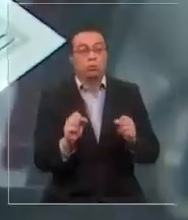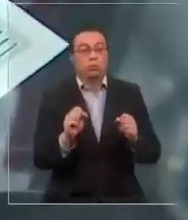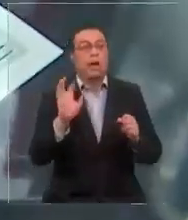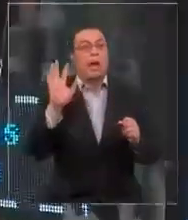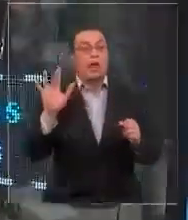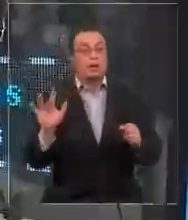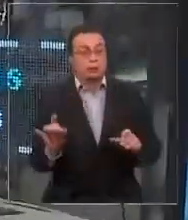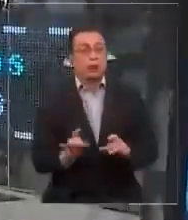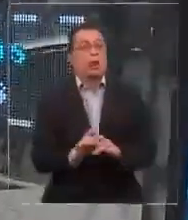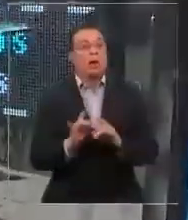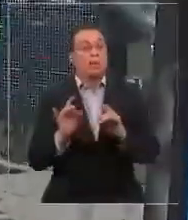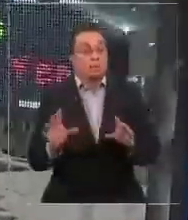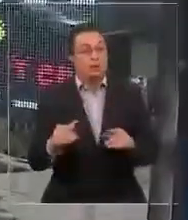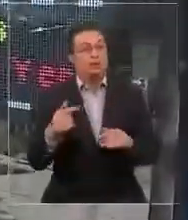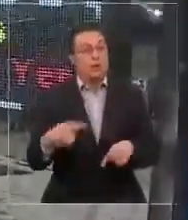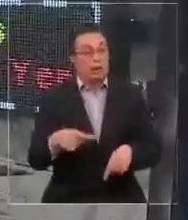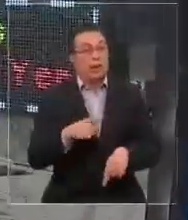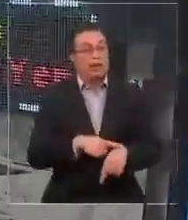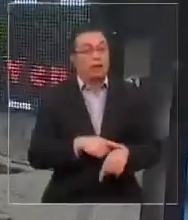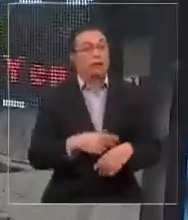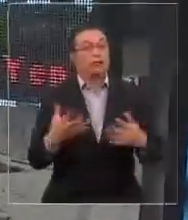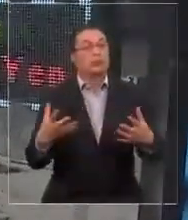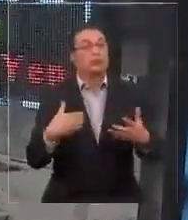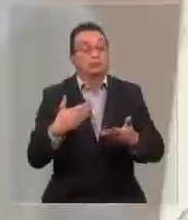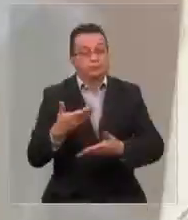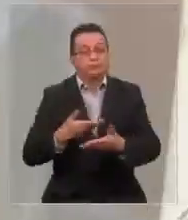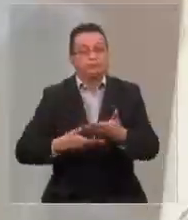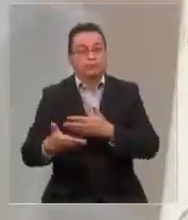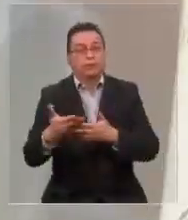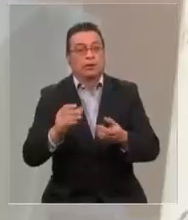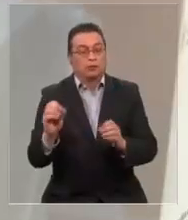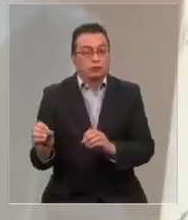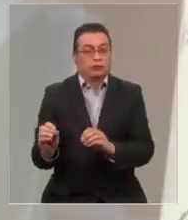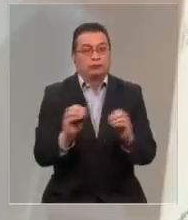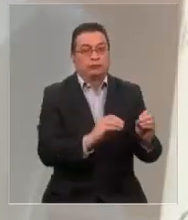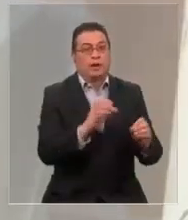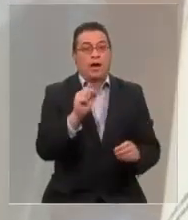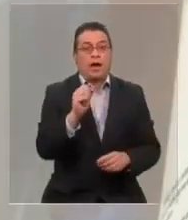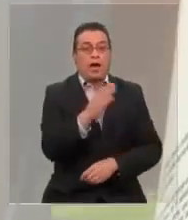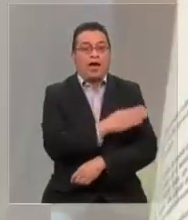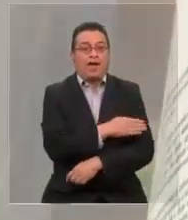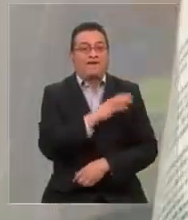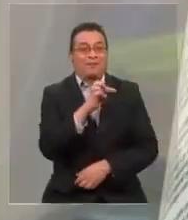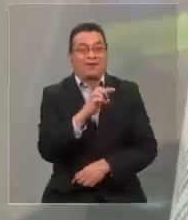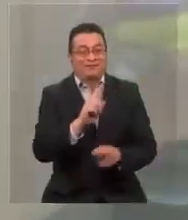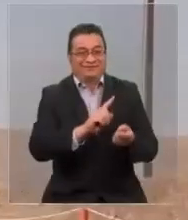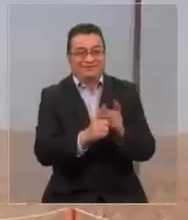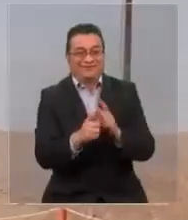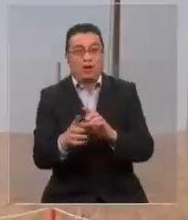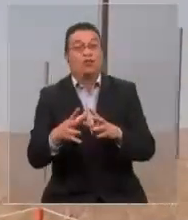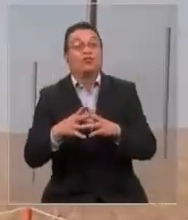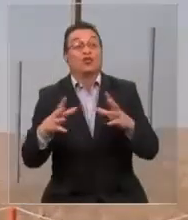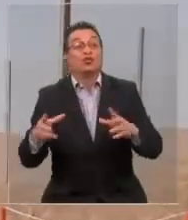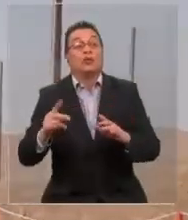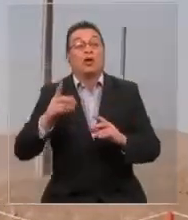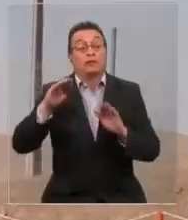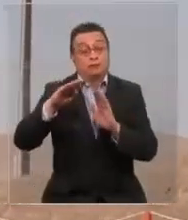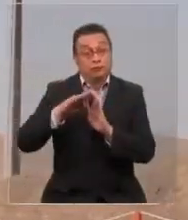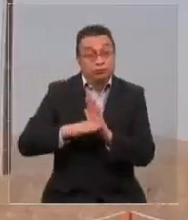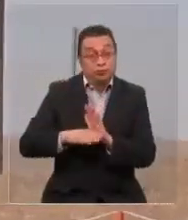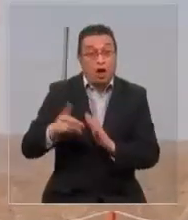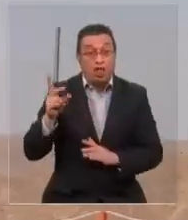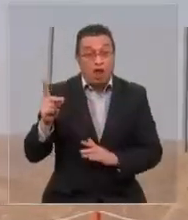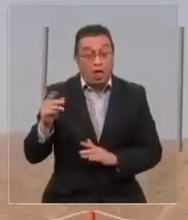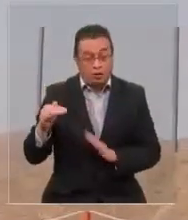puntuales y temporales dada por un traspaso masivo de fondos de pensiones en cambio la tendencia a la baja del dólar debería